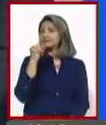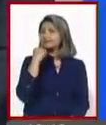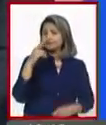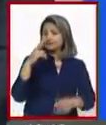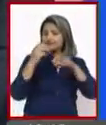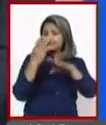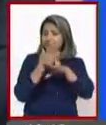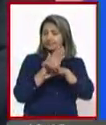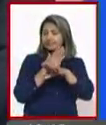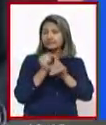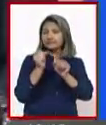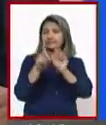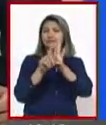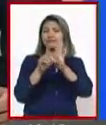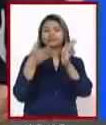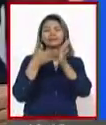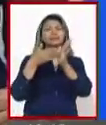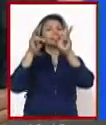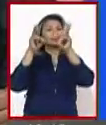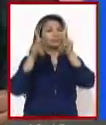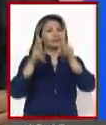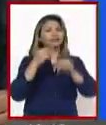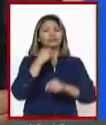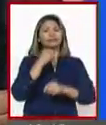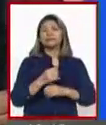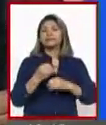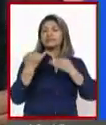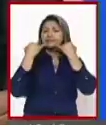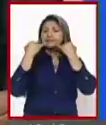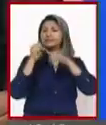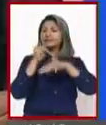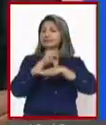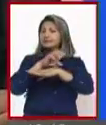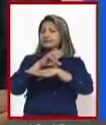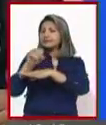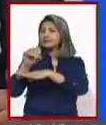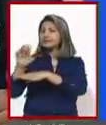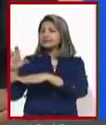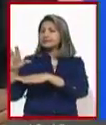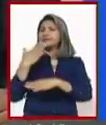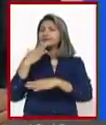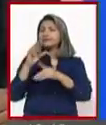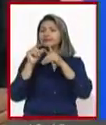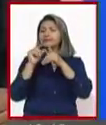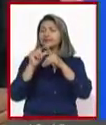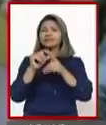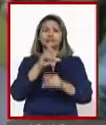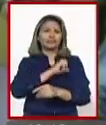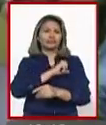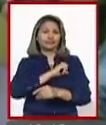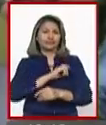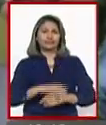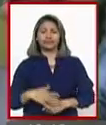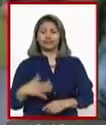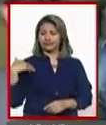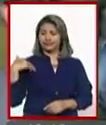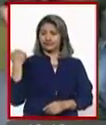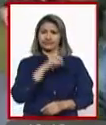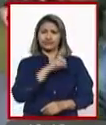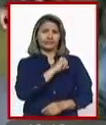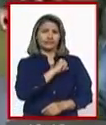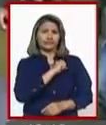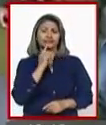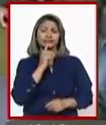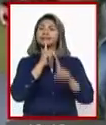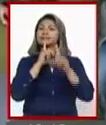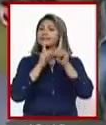iniciar procesos legales contra personas que se dedican a difamar a la policía en el caso Eurocronos. El comandante general de la policía dio